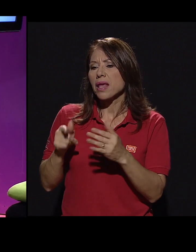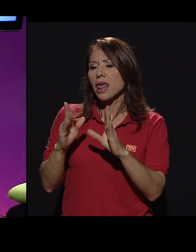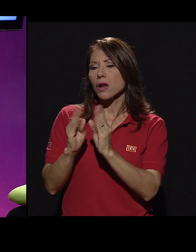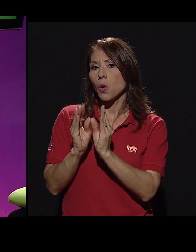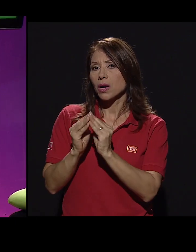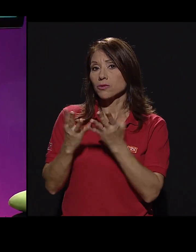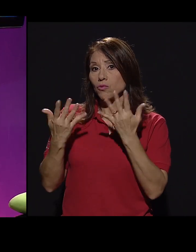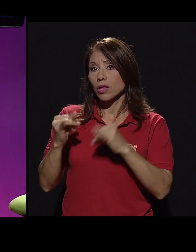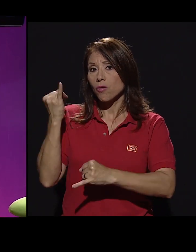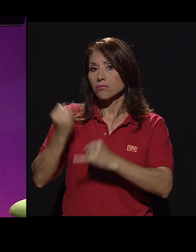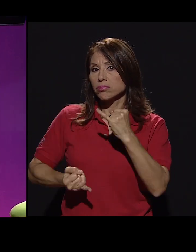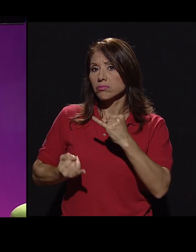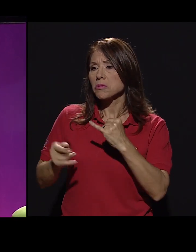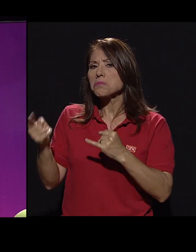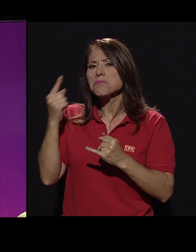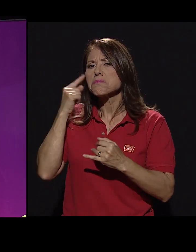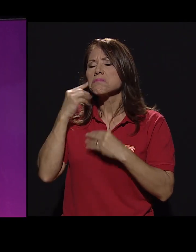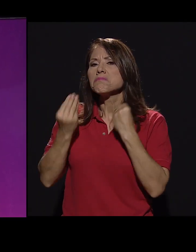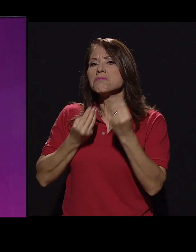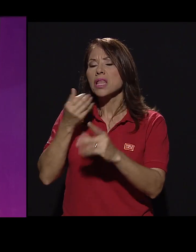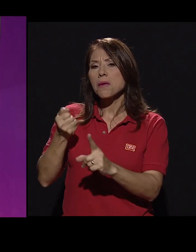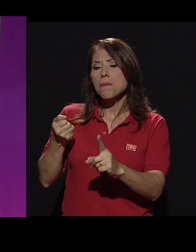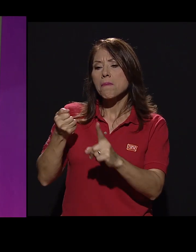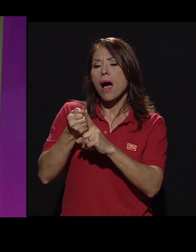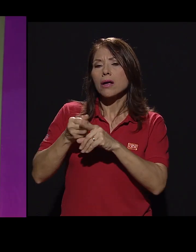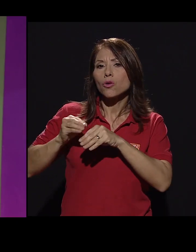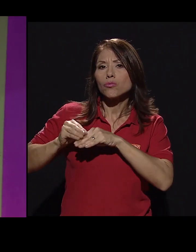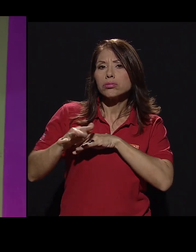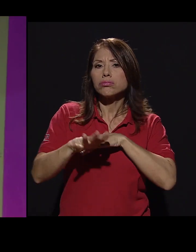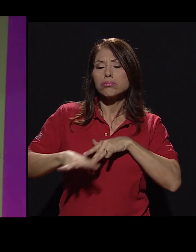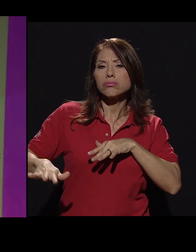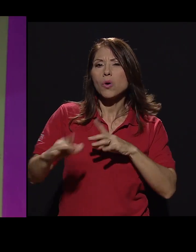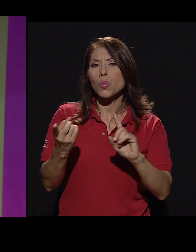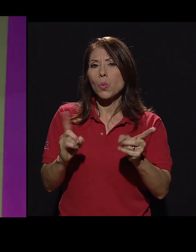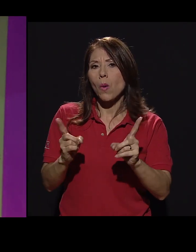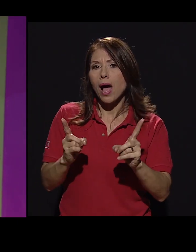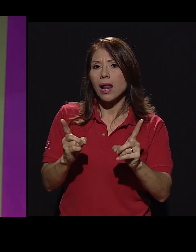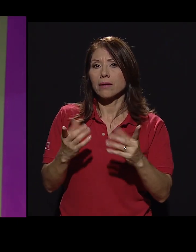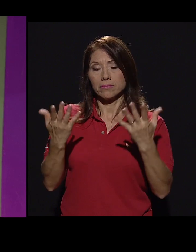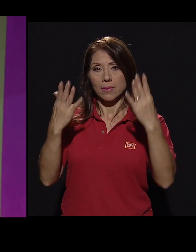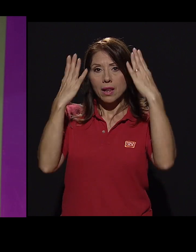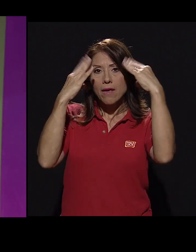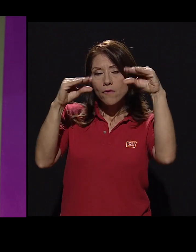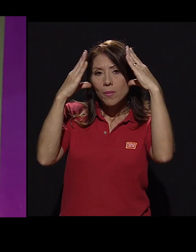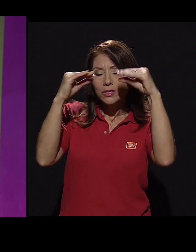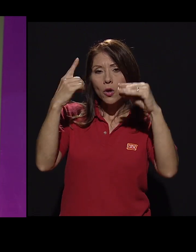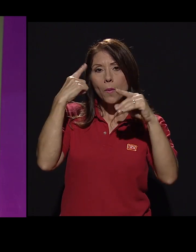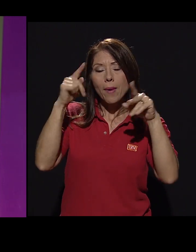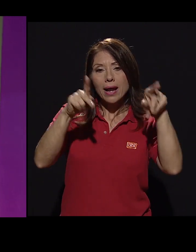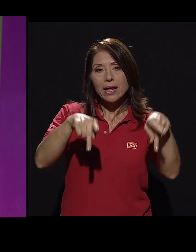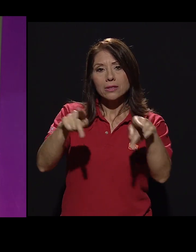Una vez que hayas finalizado ¿Cuáles son las proyecciones Del impacto Que esto puede tener Tanto en información Para la sociedad civil